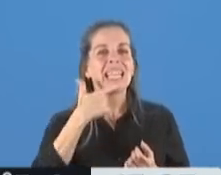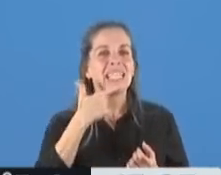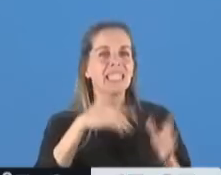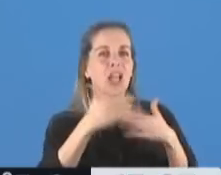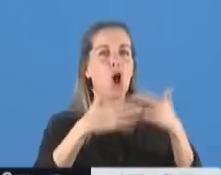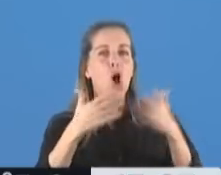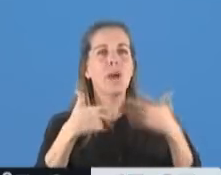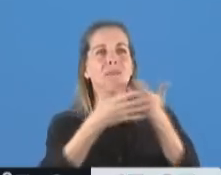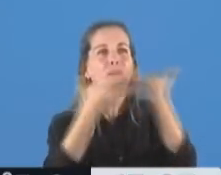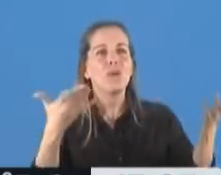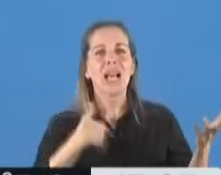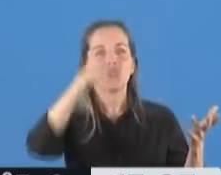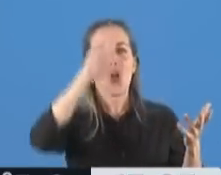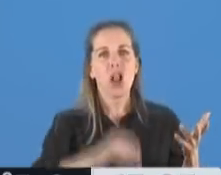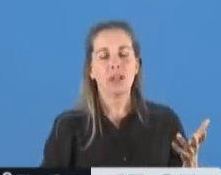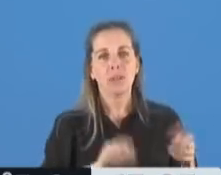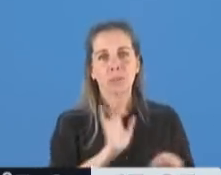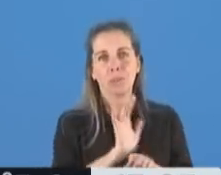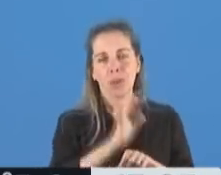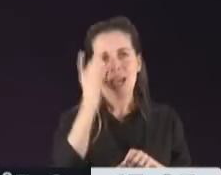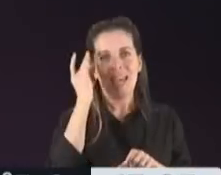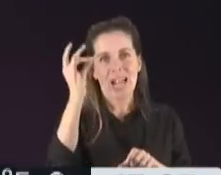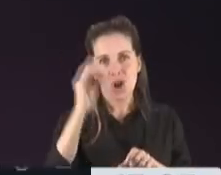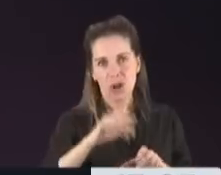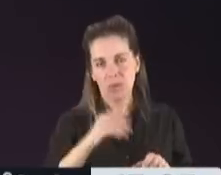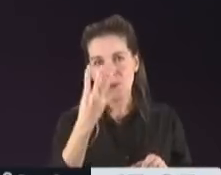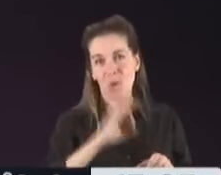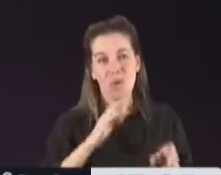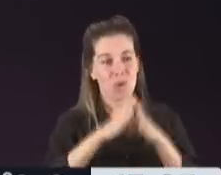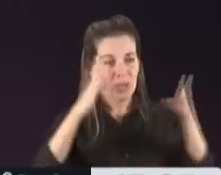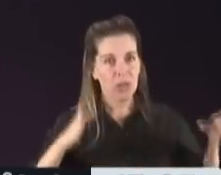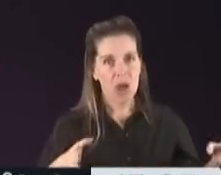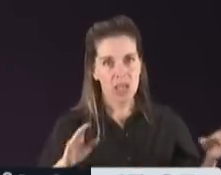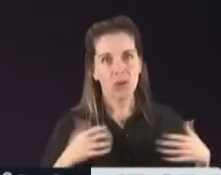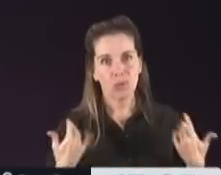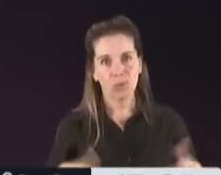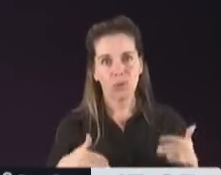un número récord para un gobierno de la democracia en 4 años,